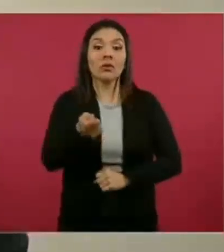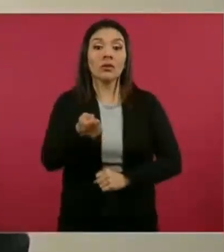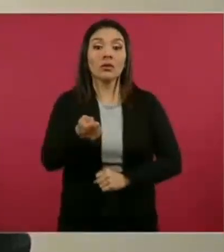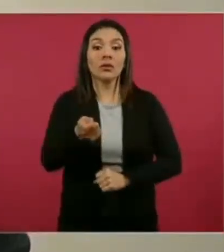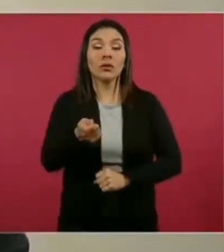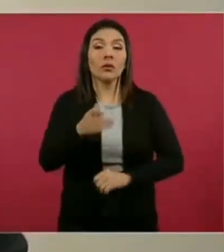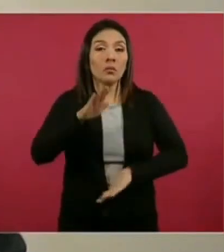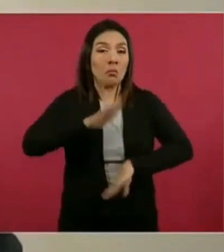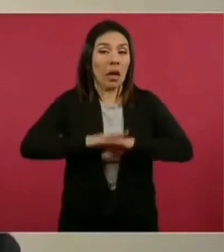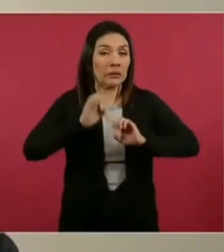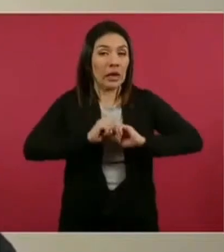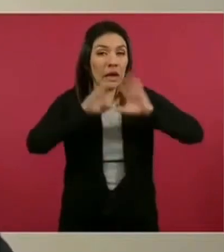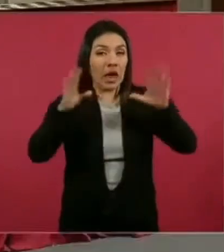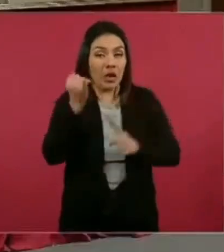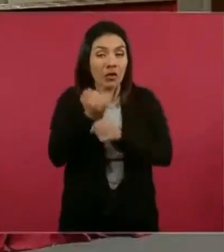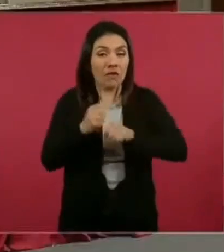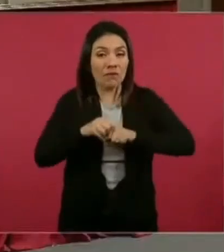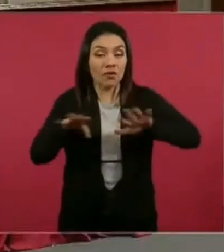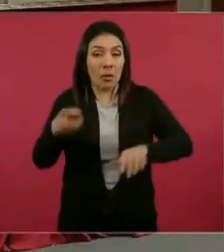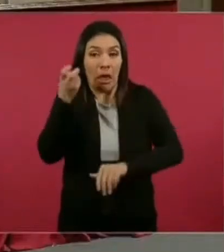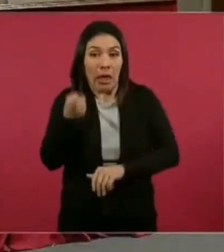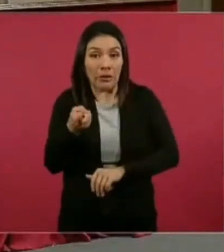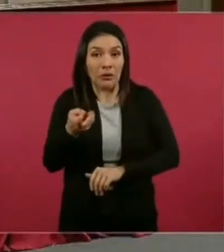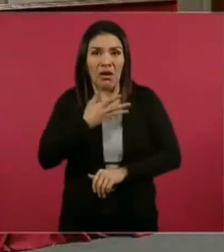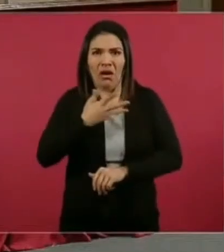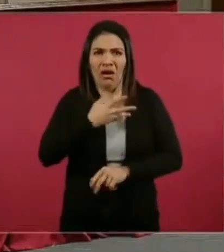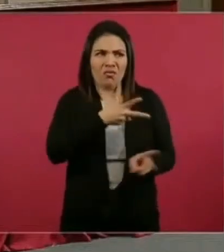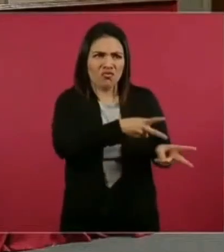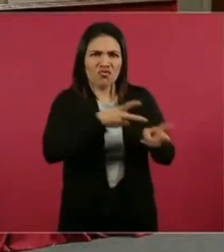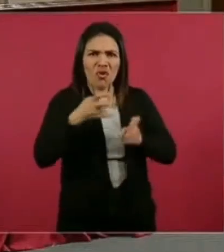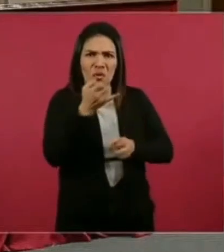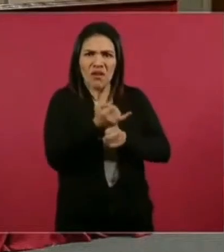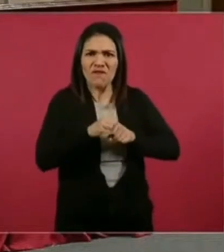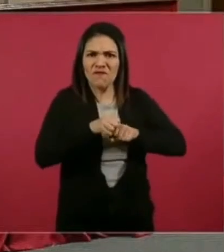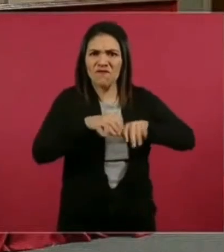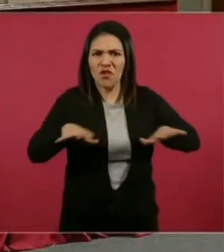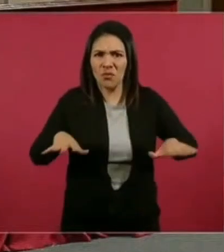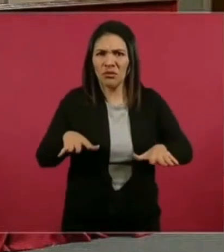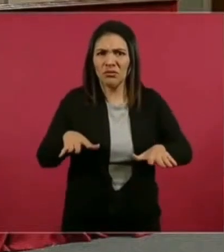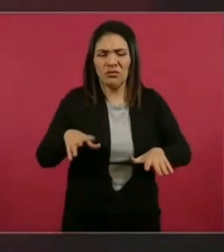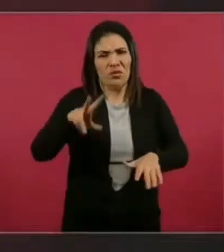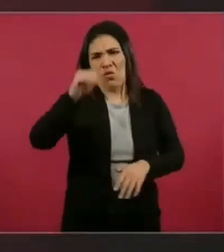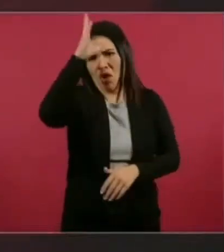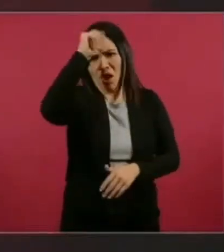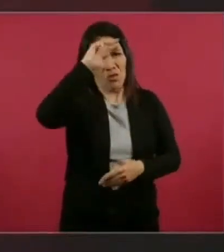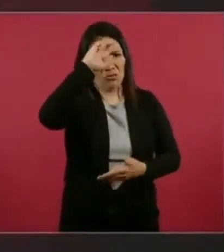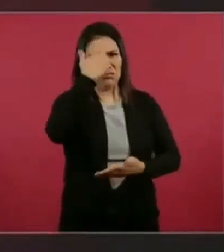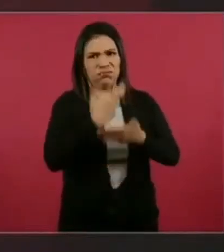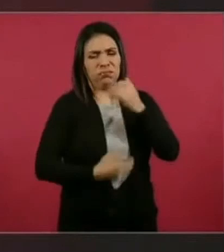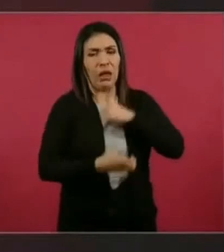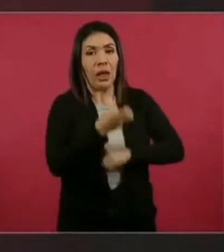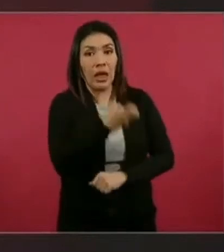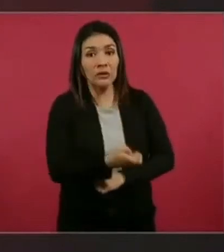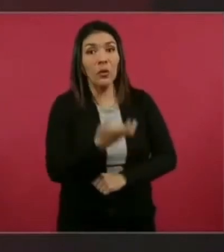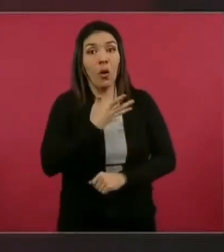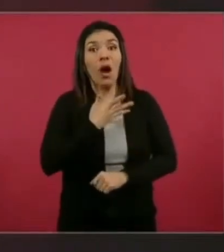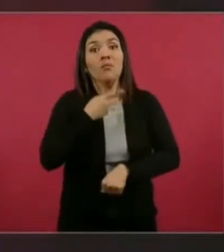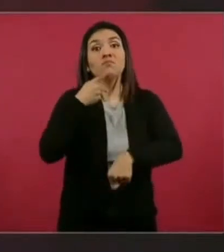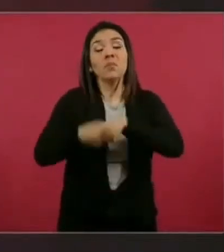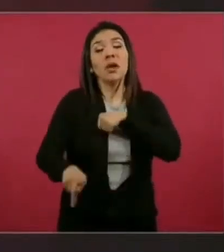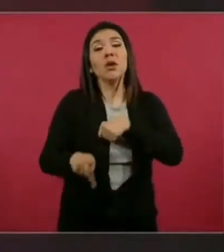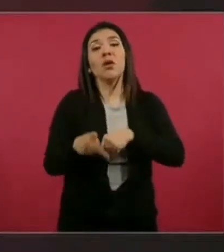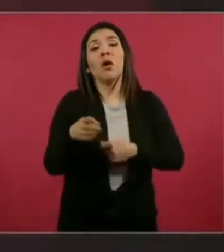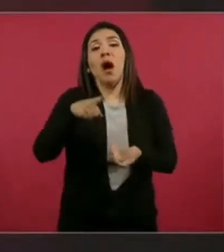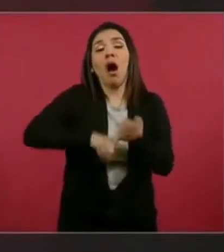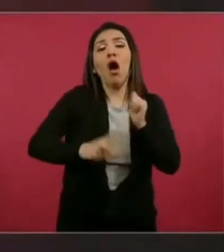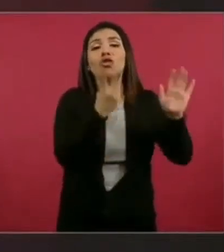para precisar esta información que se extrajo ilegalmente y que es parcial, afecta a